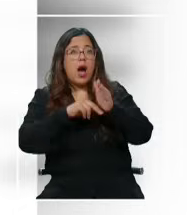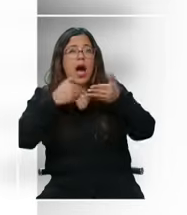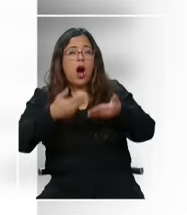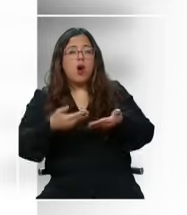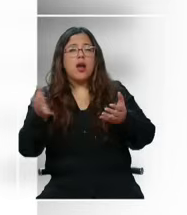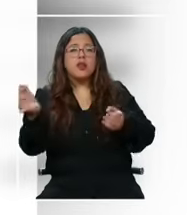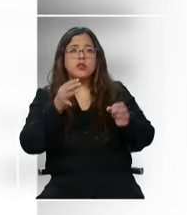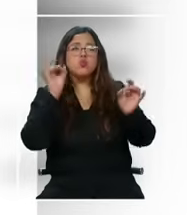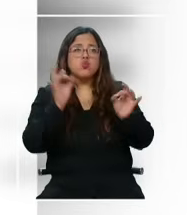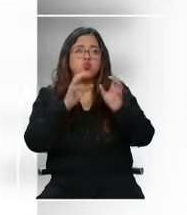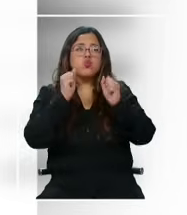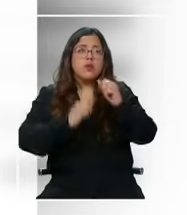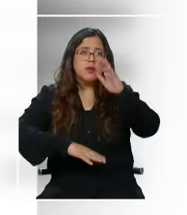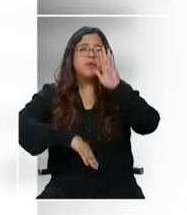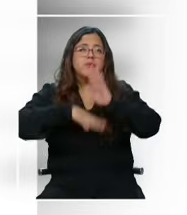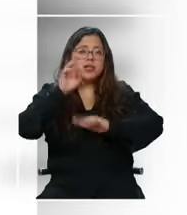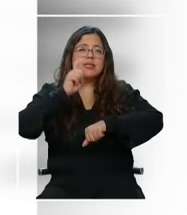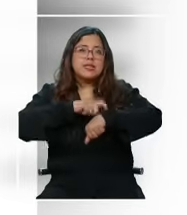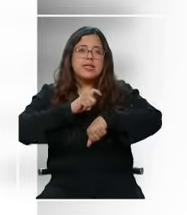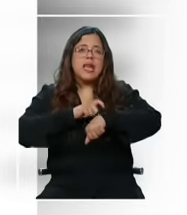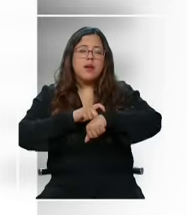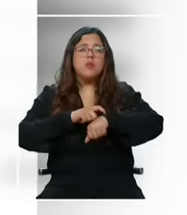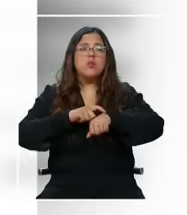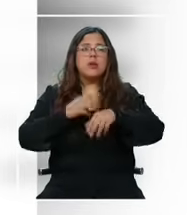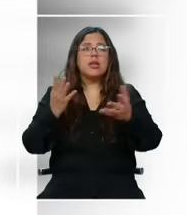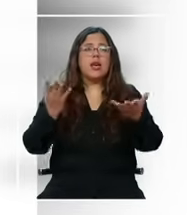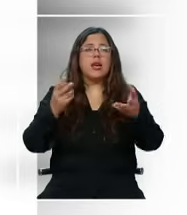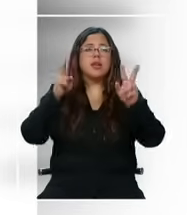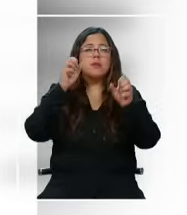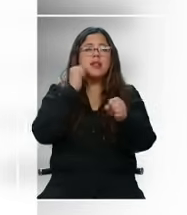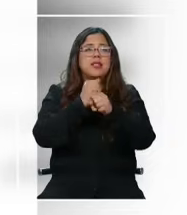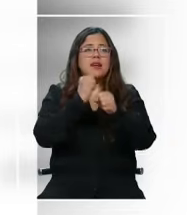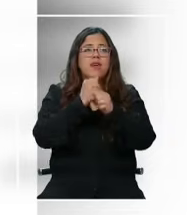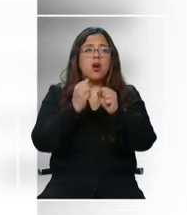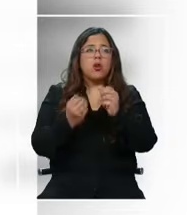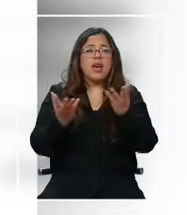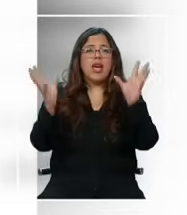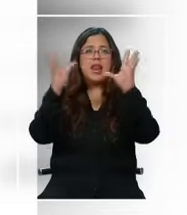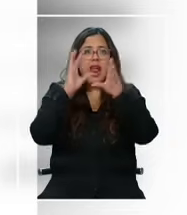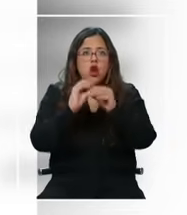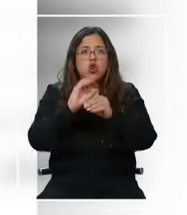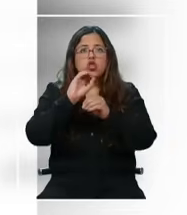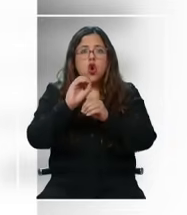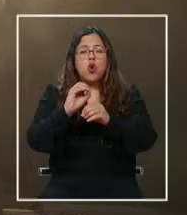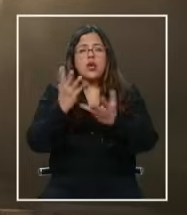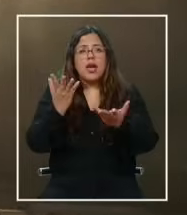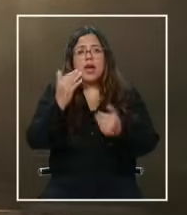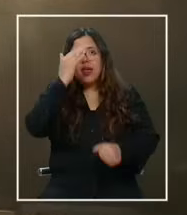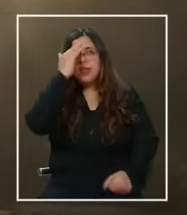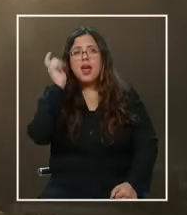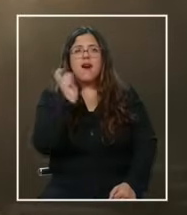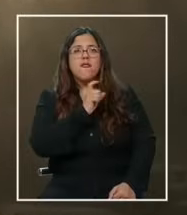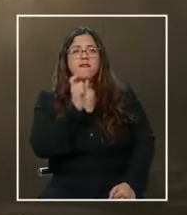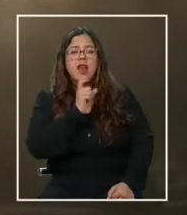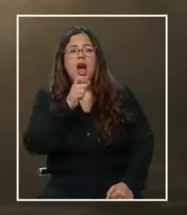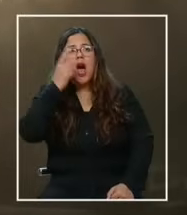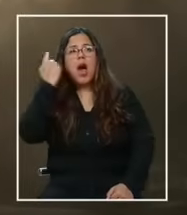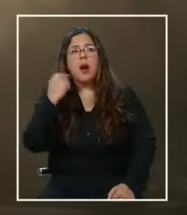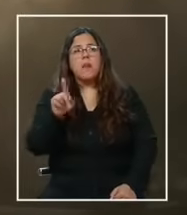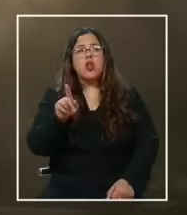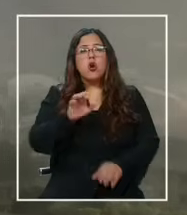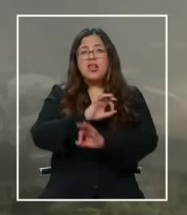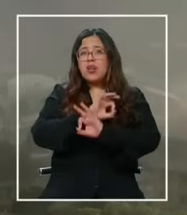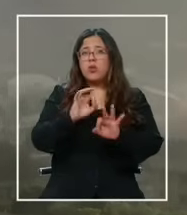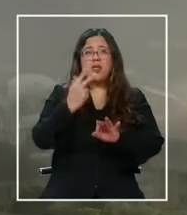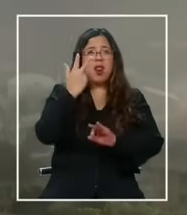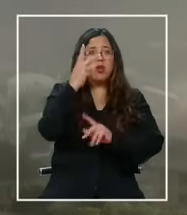excederse esta limitación de sobretiempo cuando se trate de trabajos ext nocturnos o días festivos Eso sí Ninguno de los